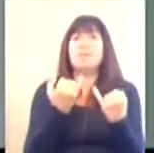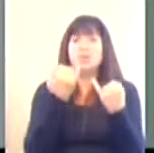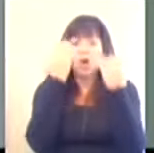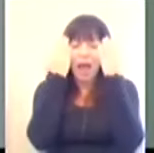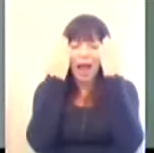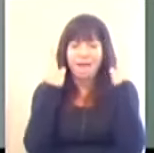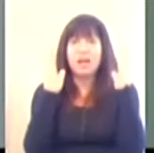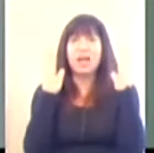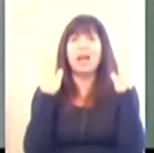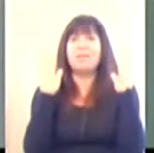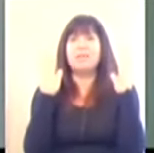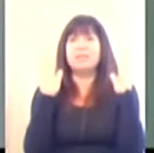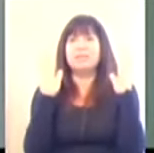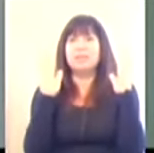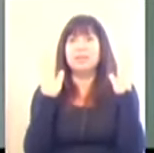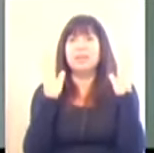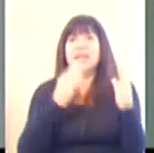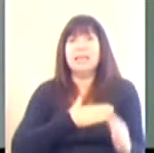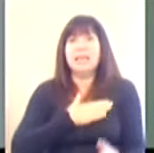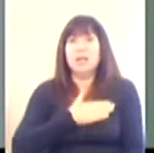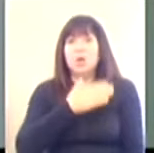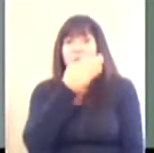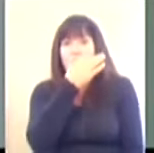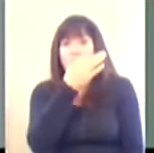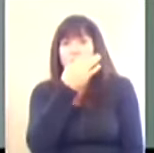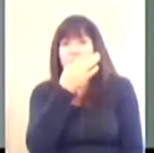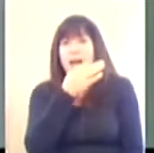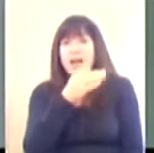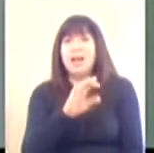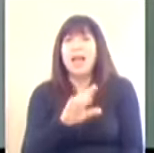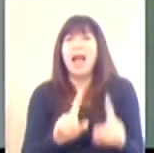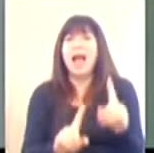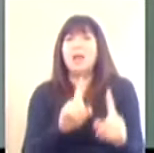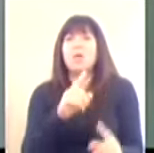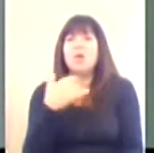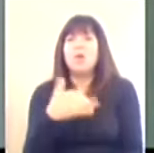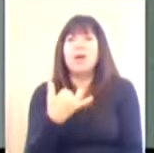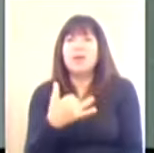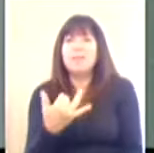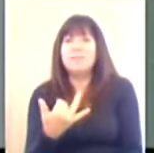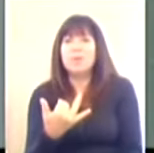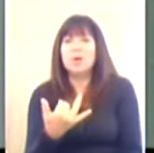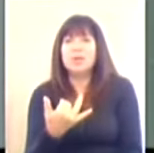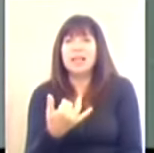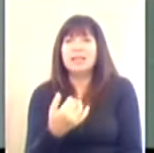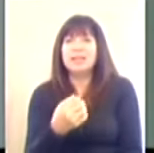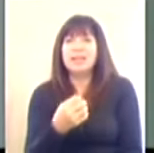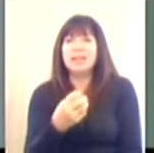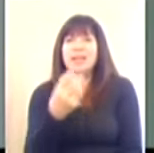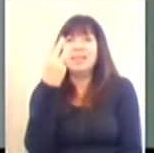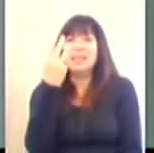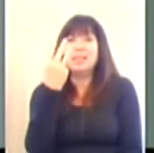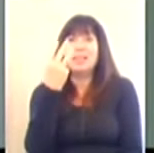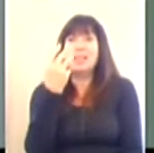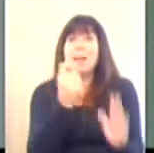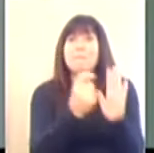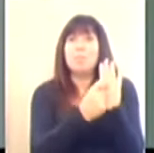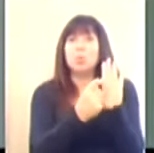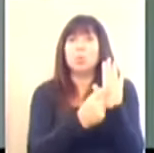manera la cabeza. Quiero contarles una infidencia, me quiero referir fundamentalmente a 3 puntos y una especie de propuesta,